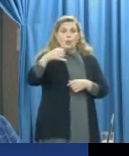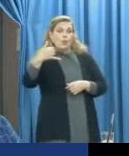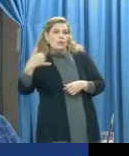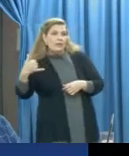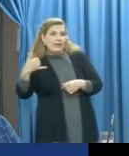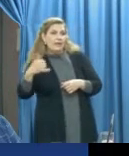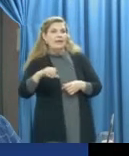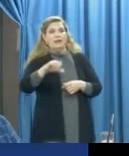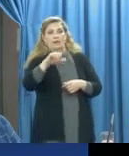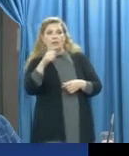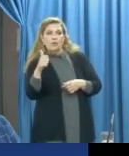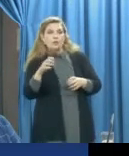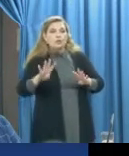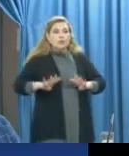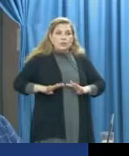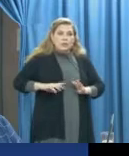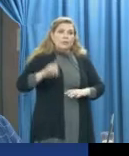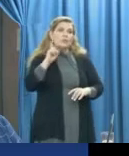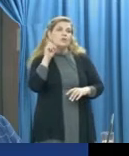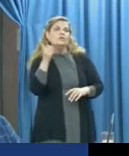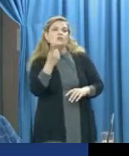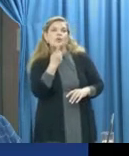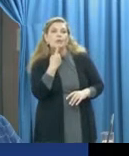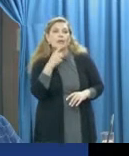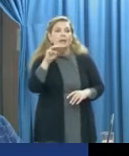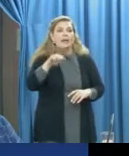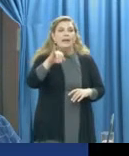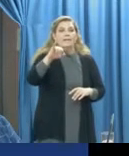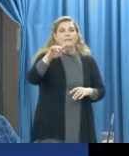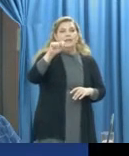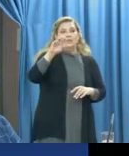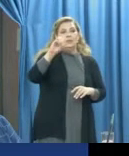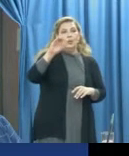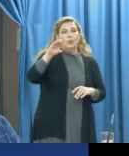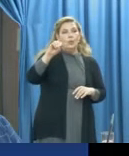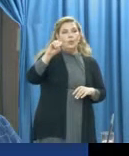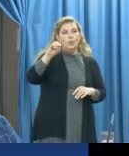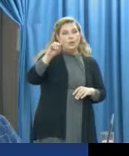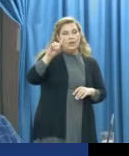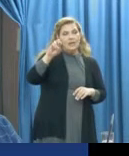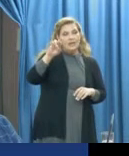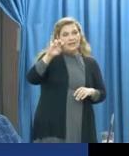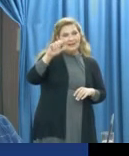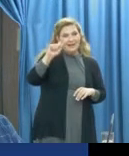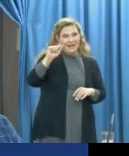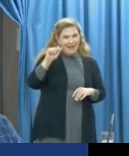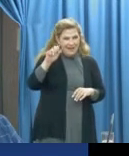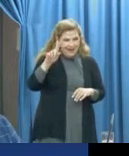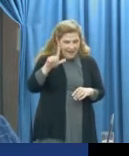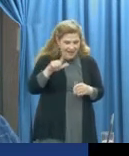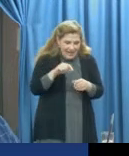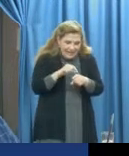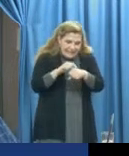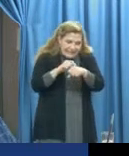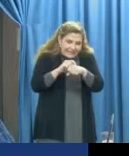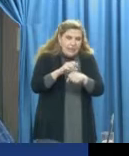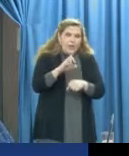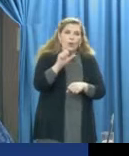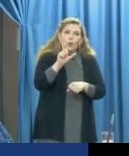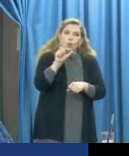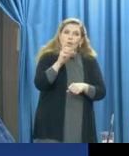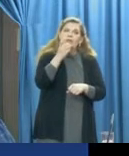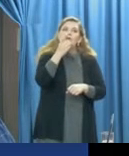sordera mitocondrial, que también viene por rama materna. Cuando decimos autosómico,